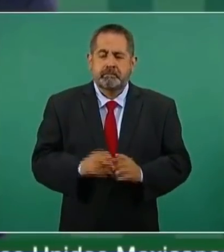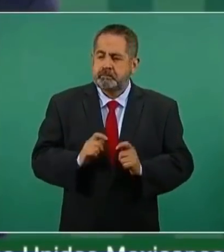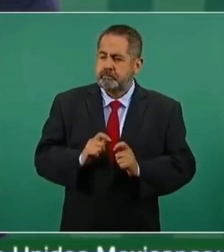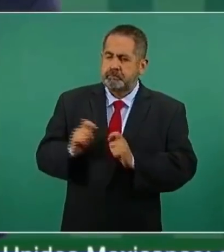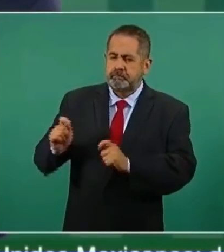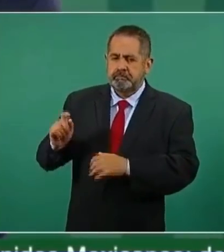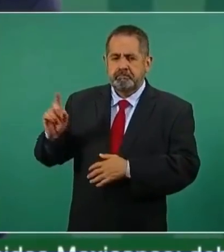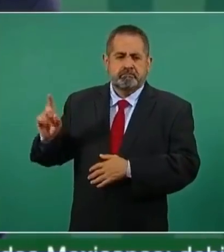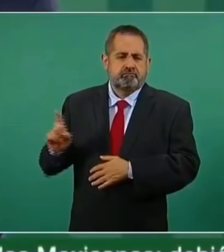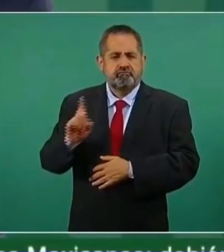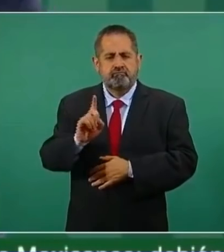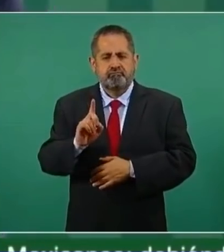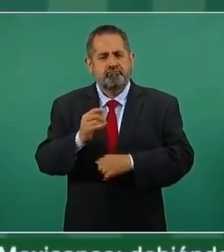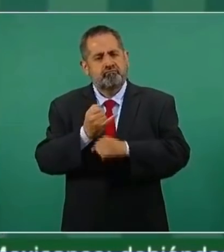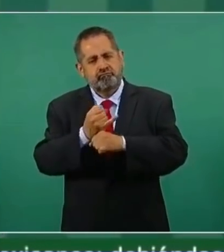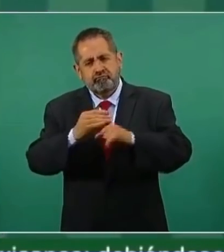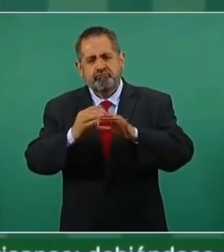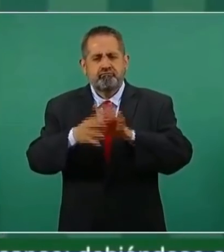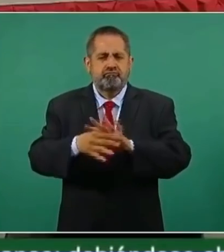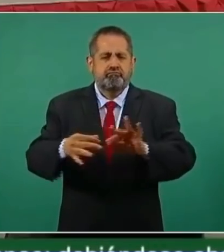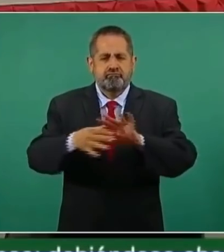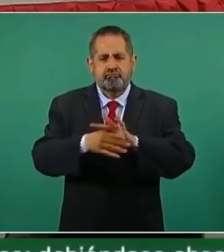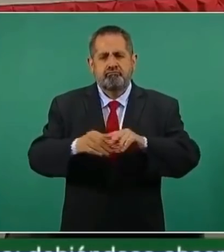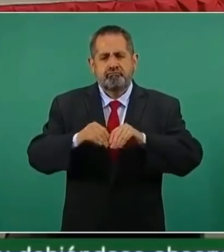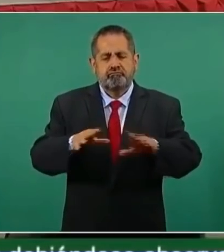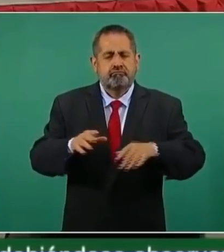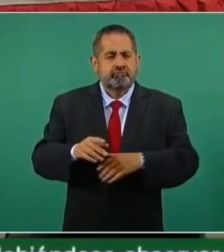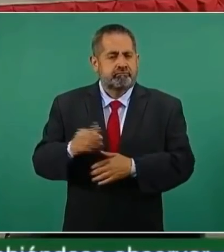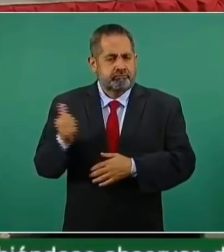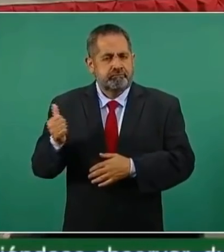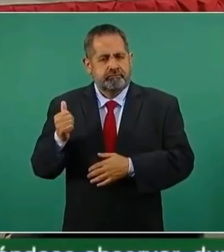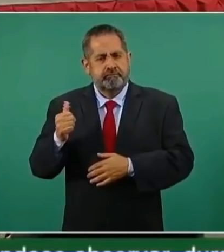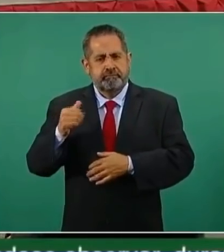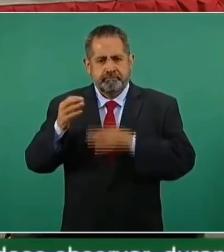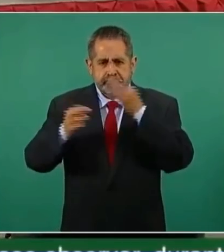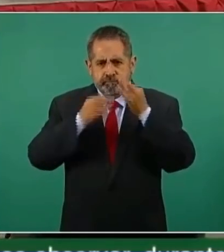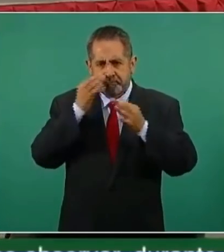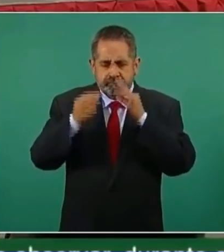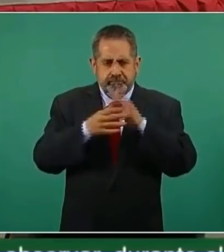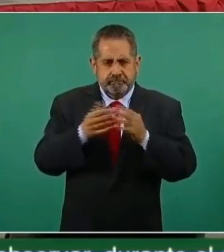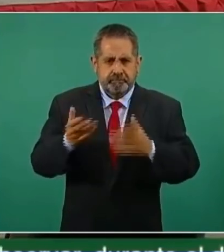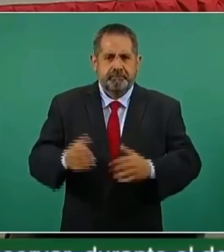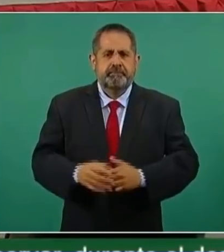damos la palabra a María Luisa. Ella va a hacer la exposición.